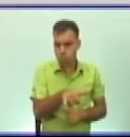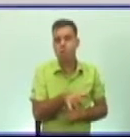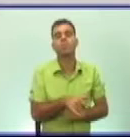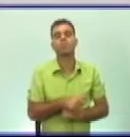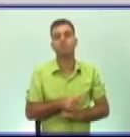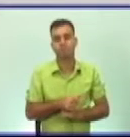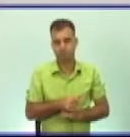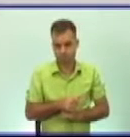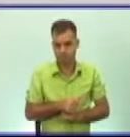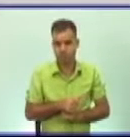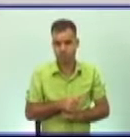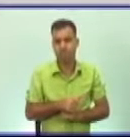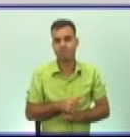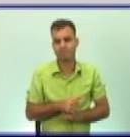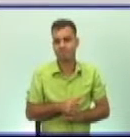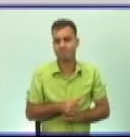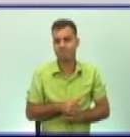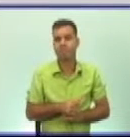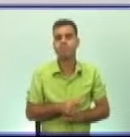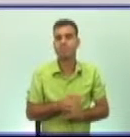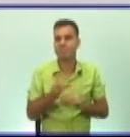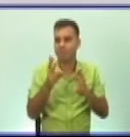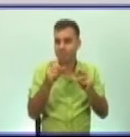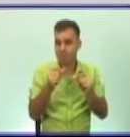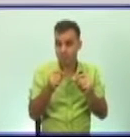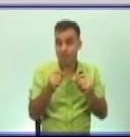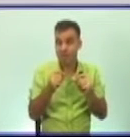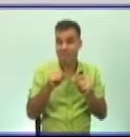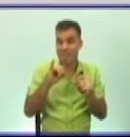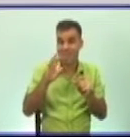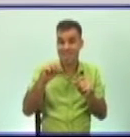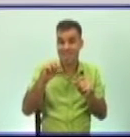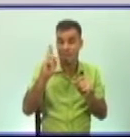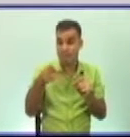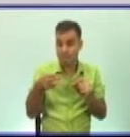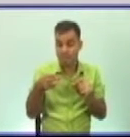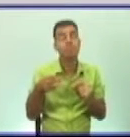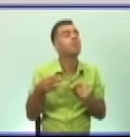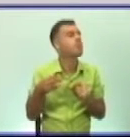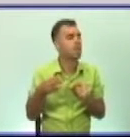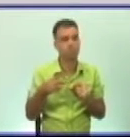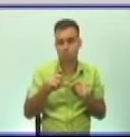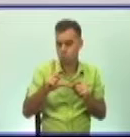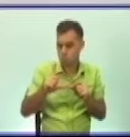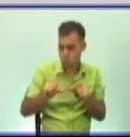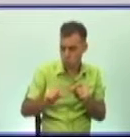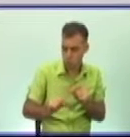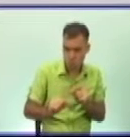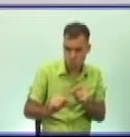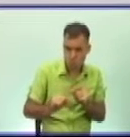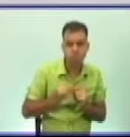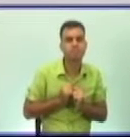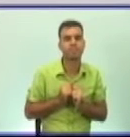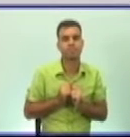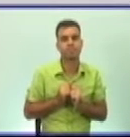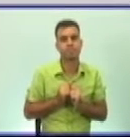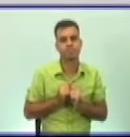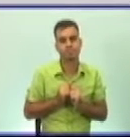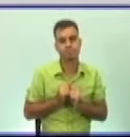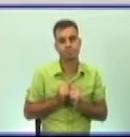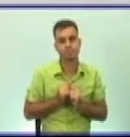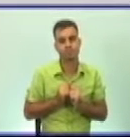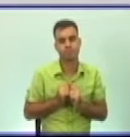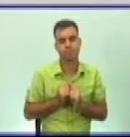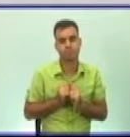reactancia capacitiva, el valor de la impedancia queda reducida al elemento